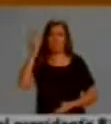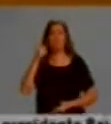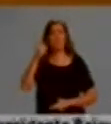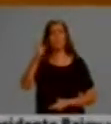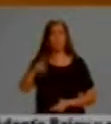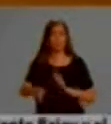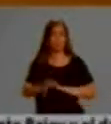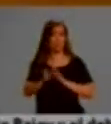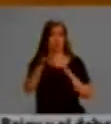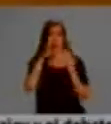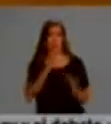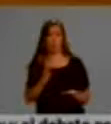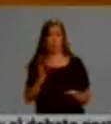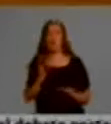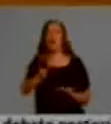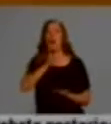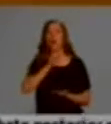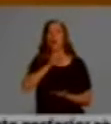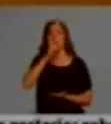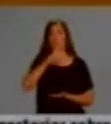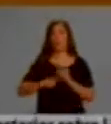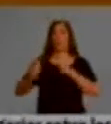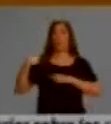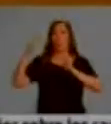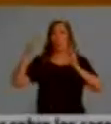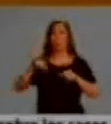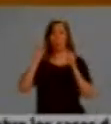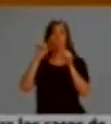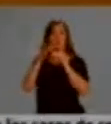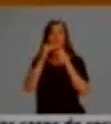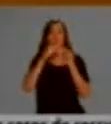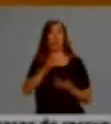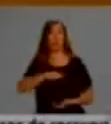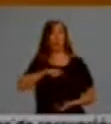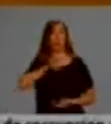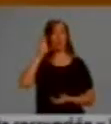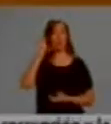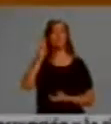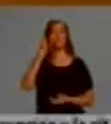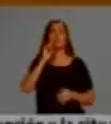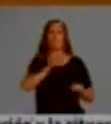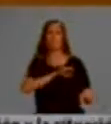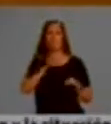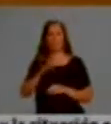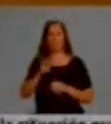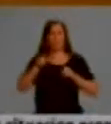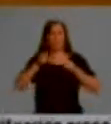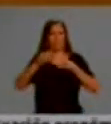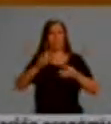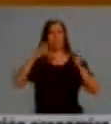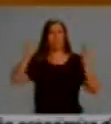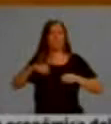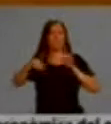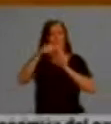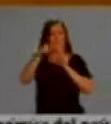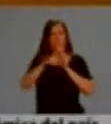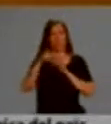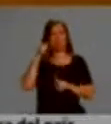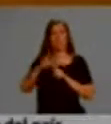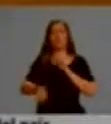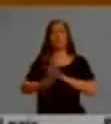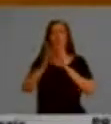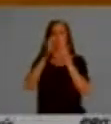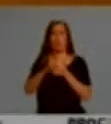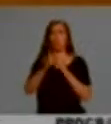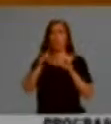también está en vigor. Y como les dije en el pasado debate sobre el Estado de la Nación, hemos preparado un conjunto amplio de medidas para seguir luchando